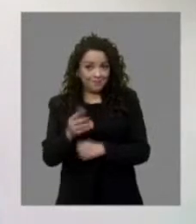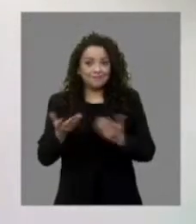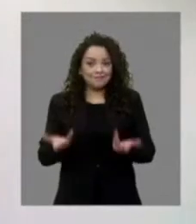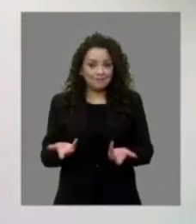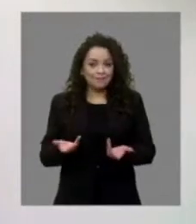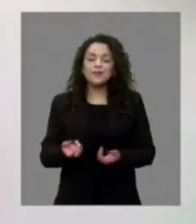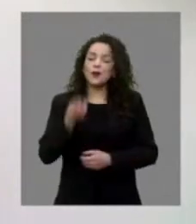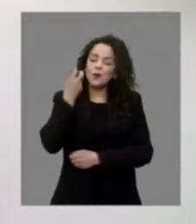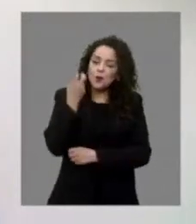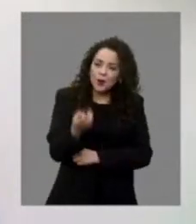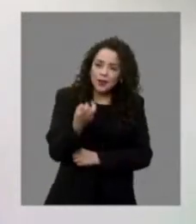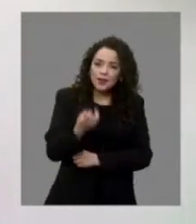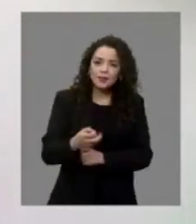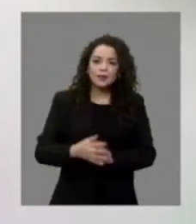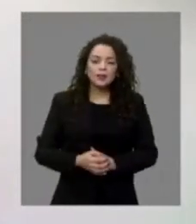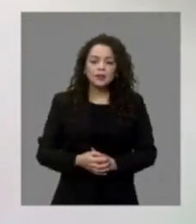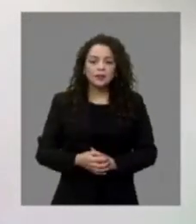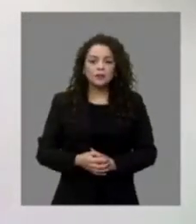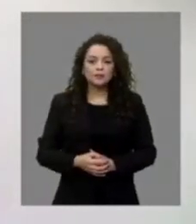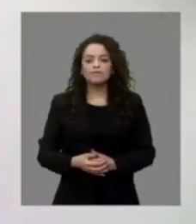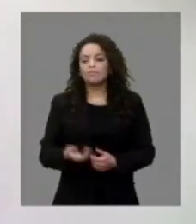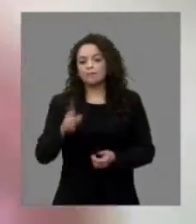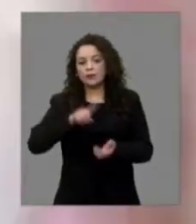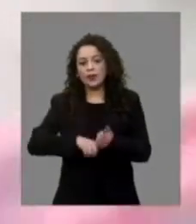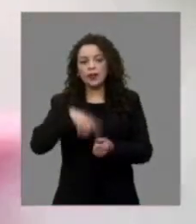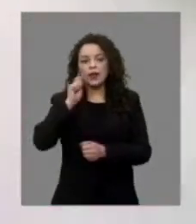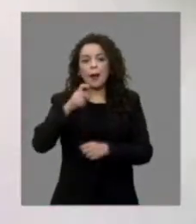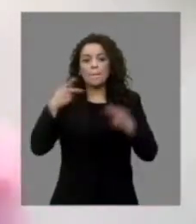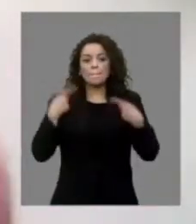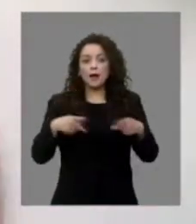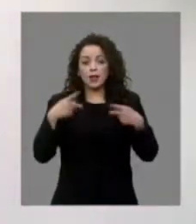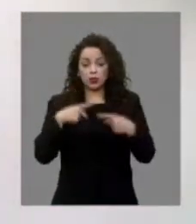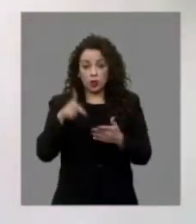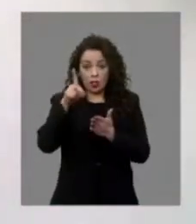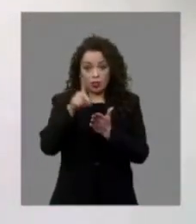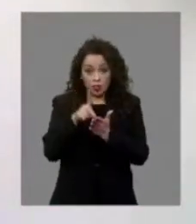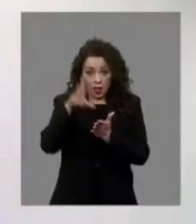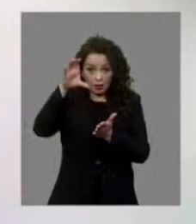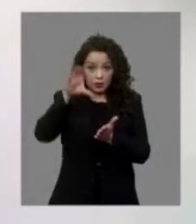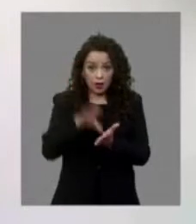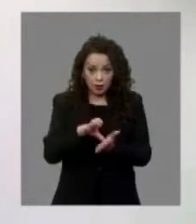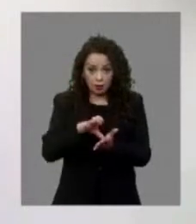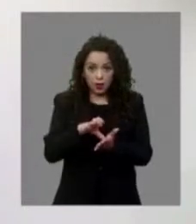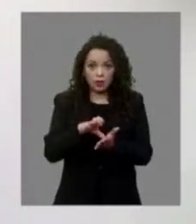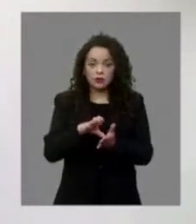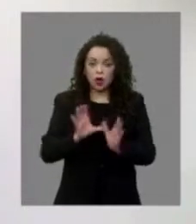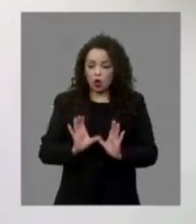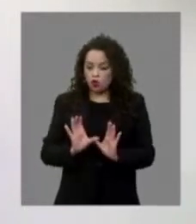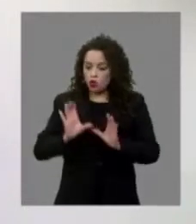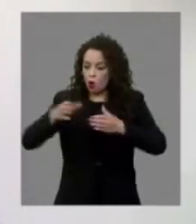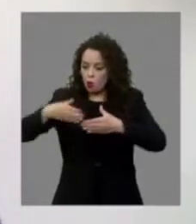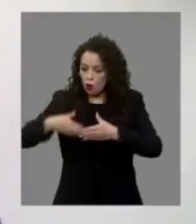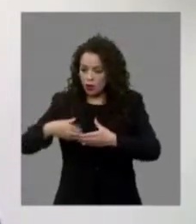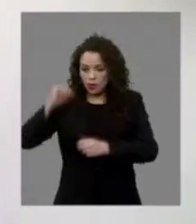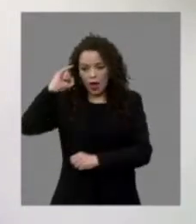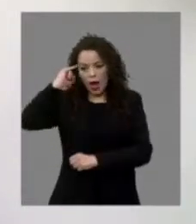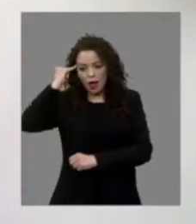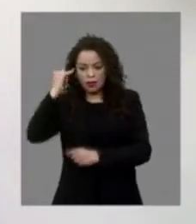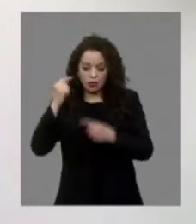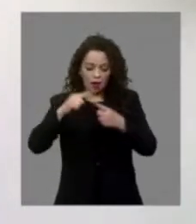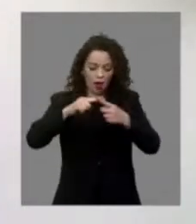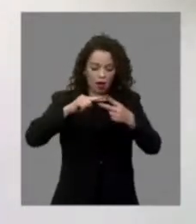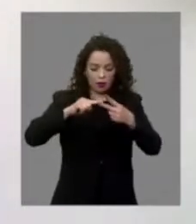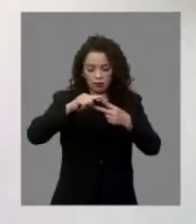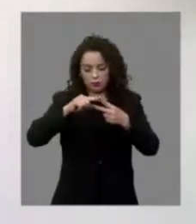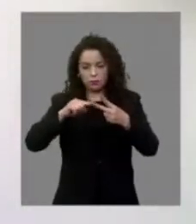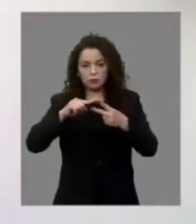Desde luego, el derecho a la consulta de personas con discapacidad y comunidades indígenas lo tenemos, estoy